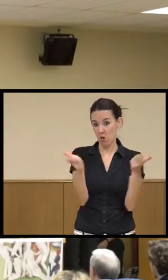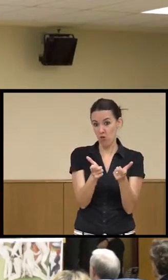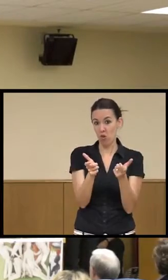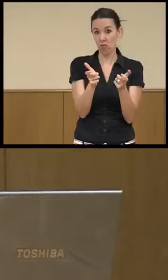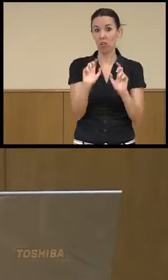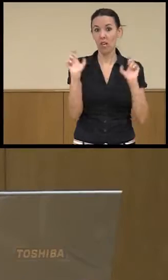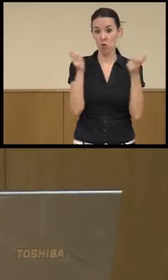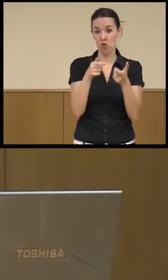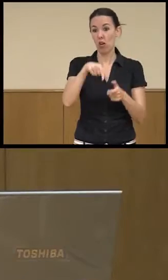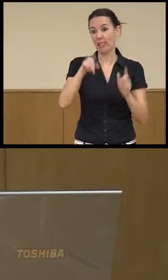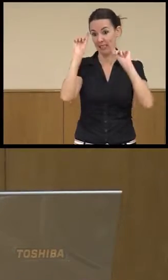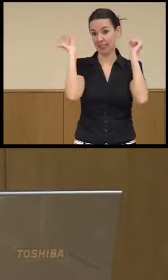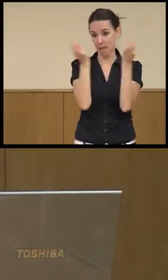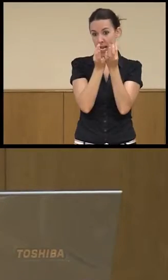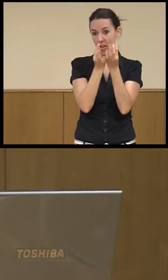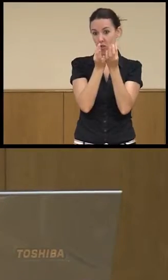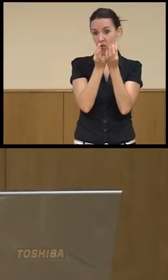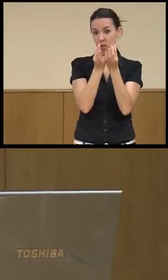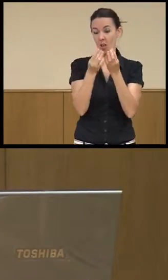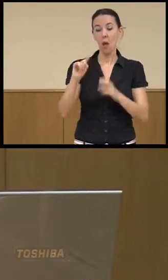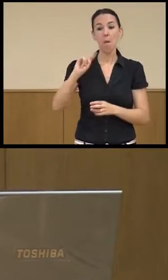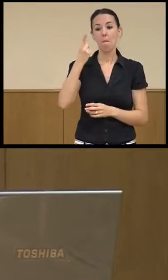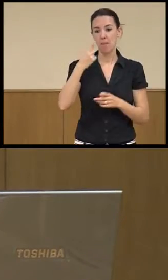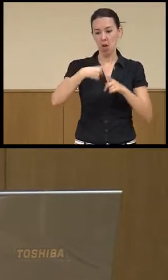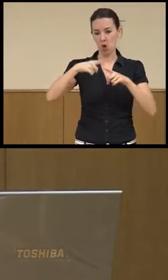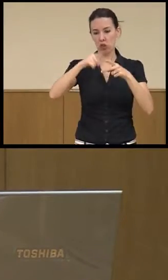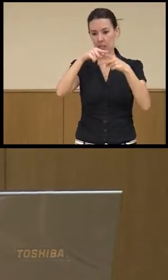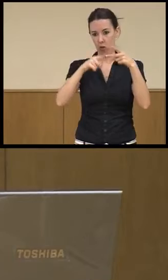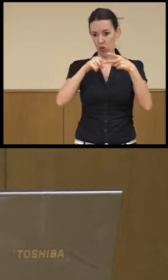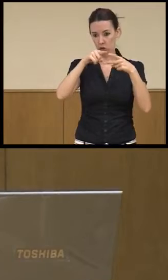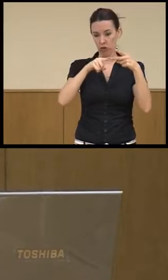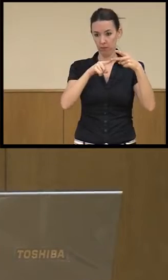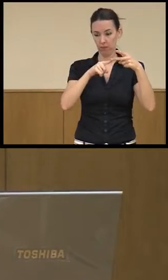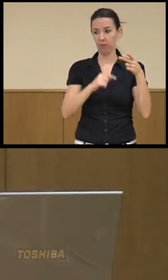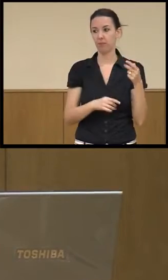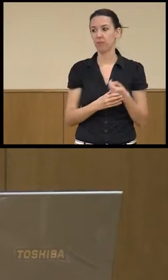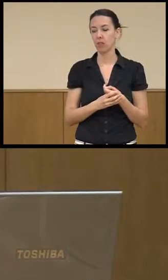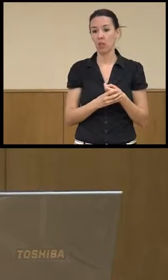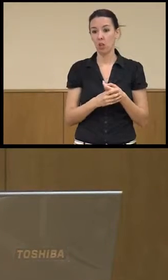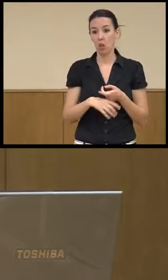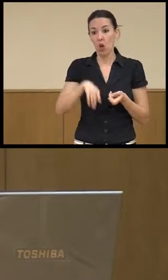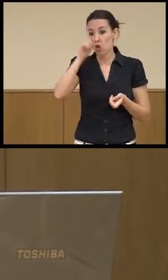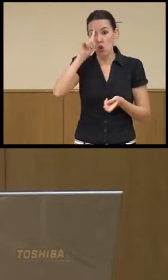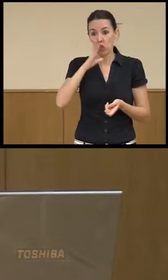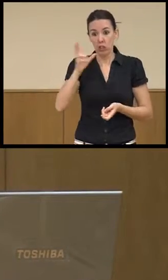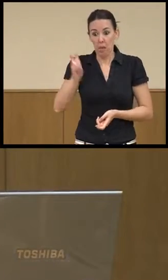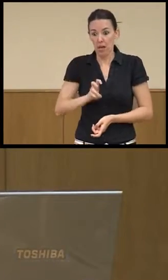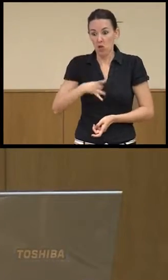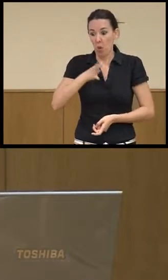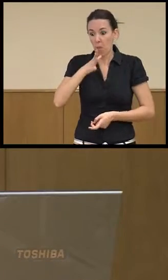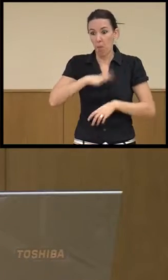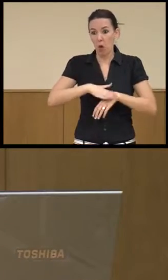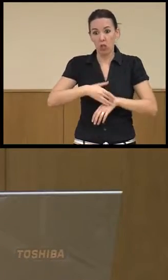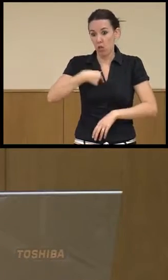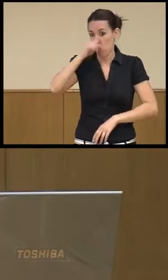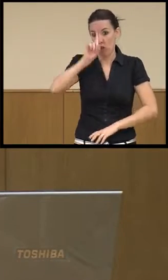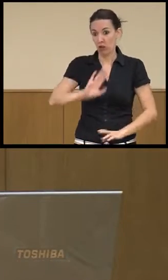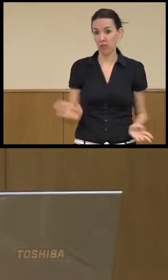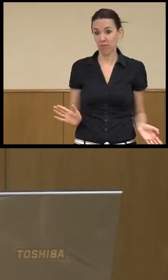esta reunión y este seminario. Y, antes de nada, dos cosas. No sé por qué estoy aquí.